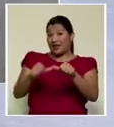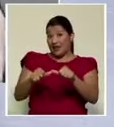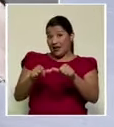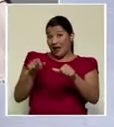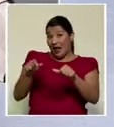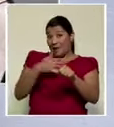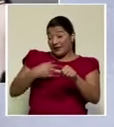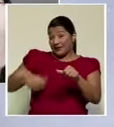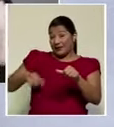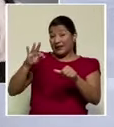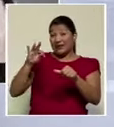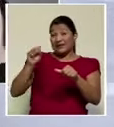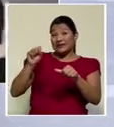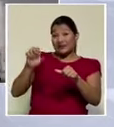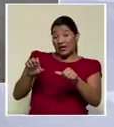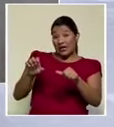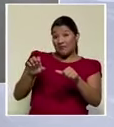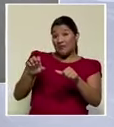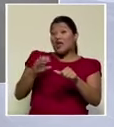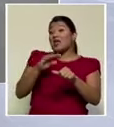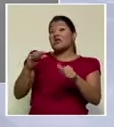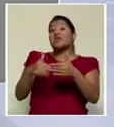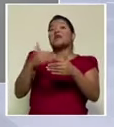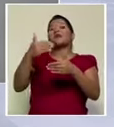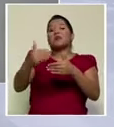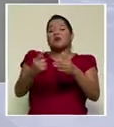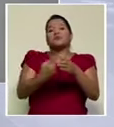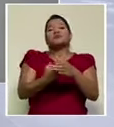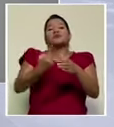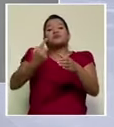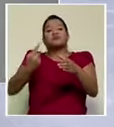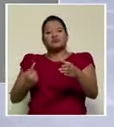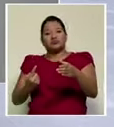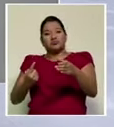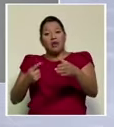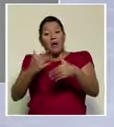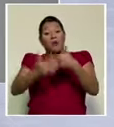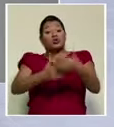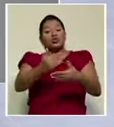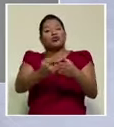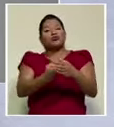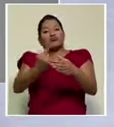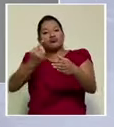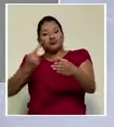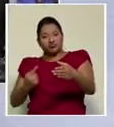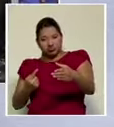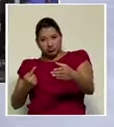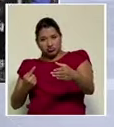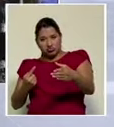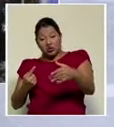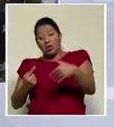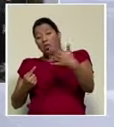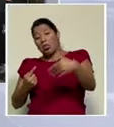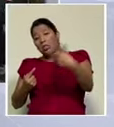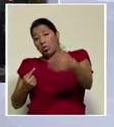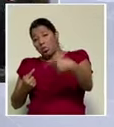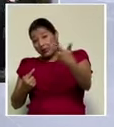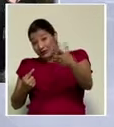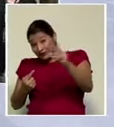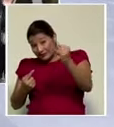inhibiéndose, podía articularse que estaba detrás de una decisión que beneficiara o perjudicara al Partido Patria Justa